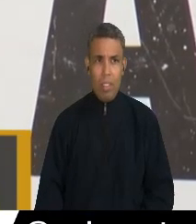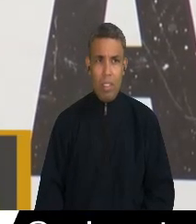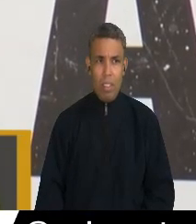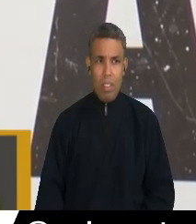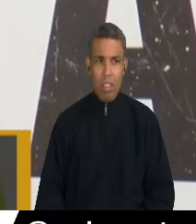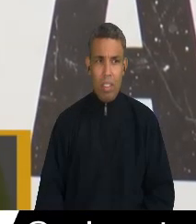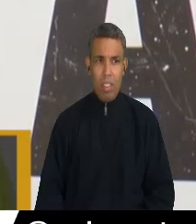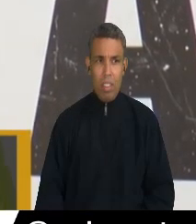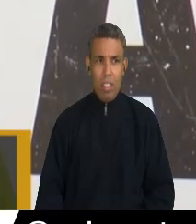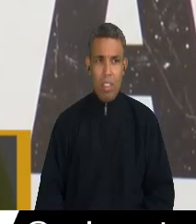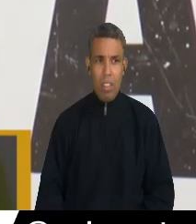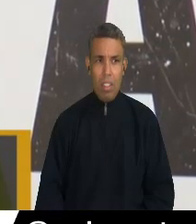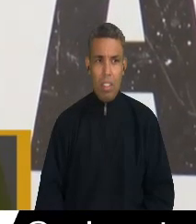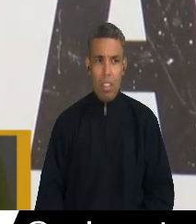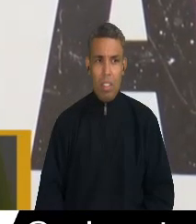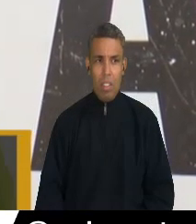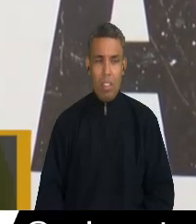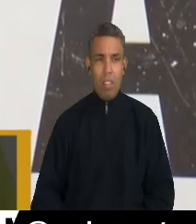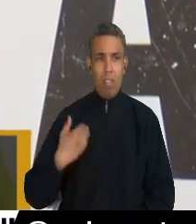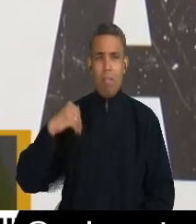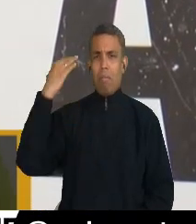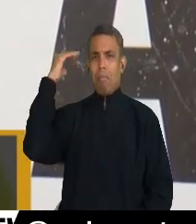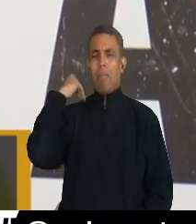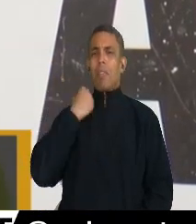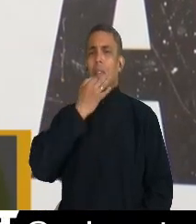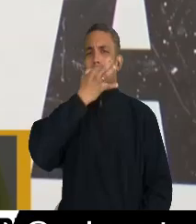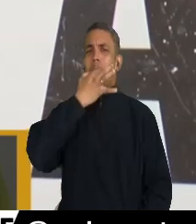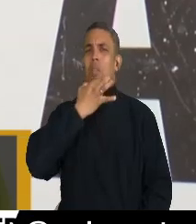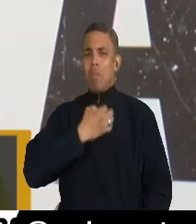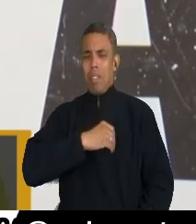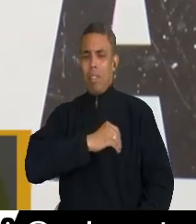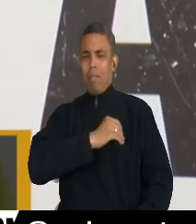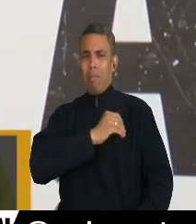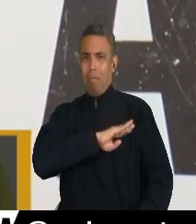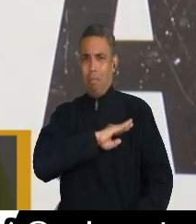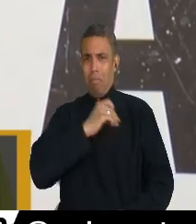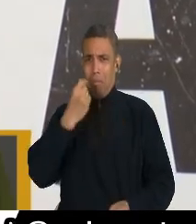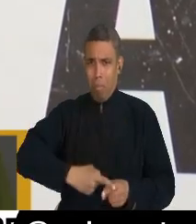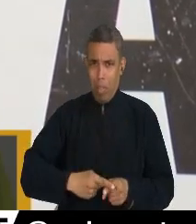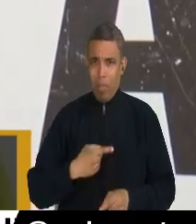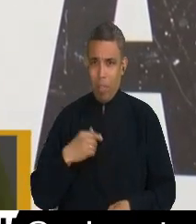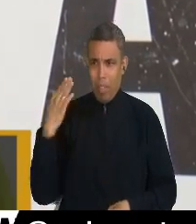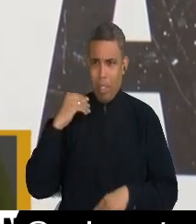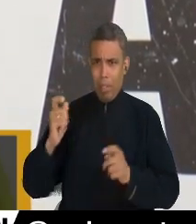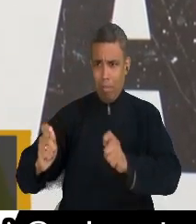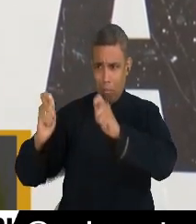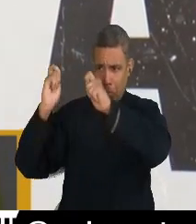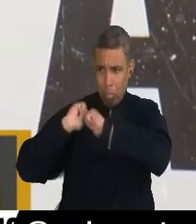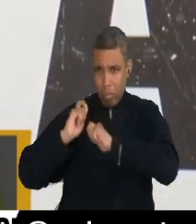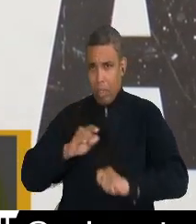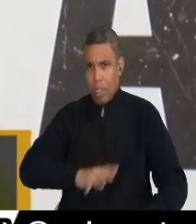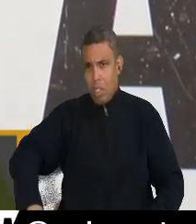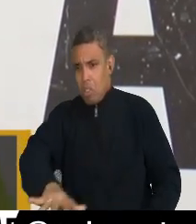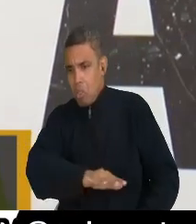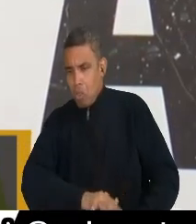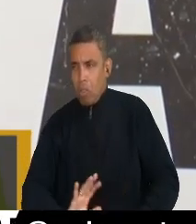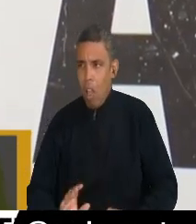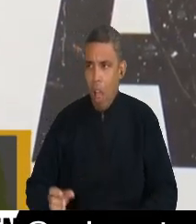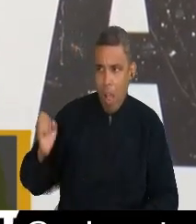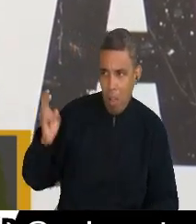Carlos Contreras, nos entregó el terreno en calidad de custodia. Nosotros lo hemos limpiado, hemos hecho el